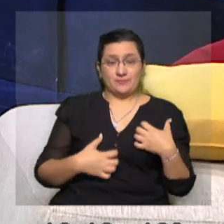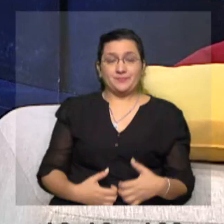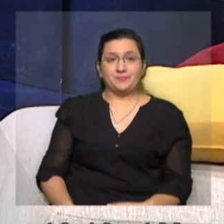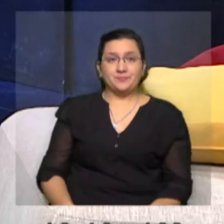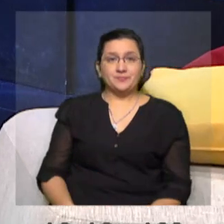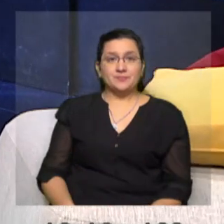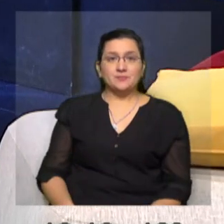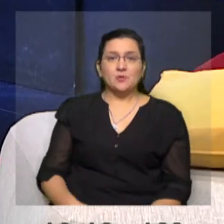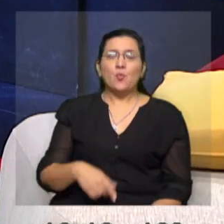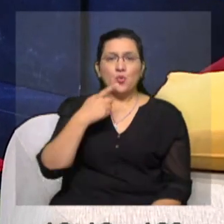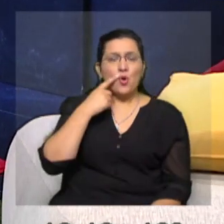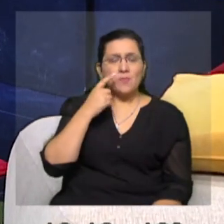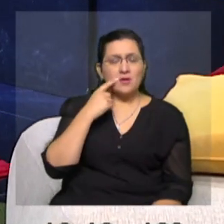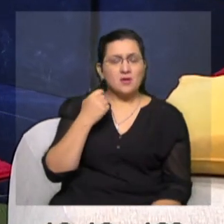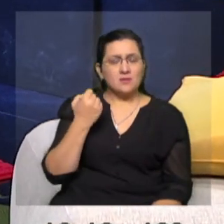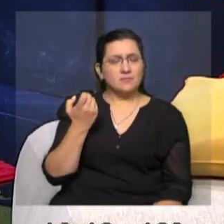Un tipo muy, muy...